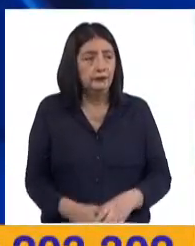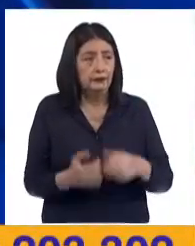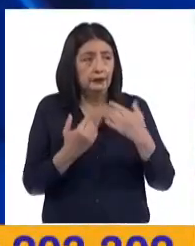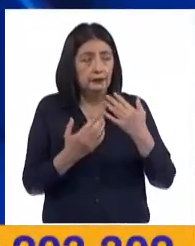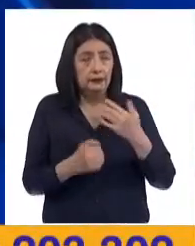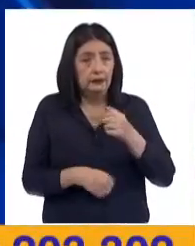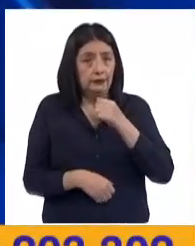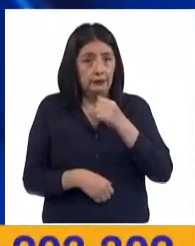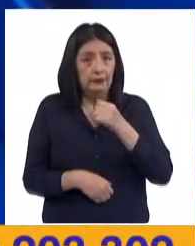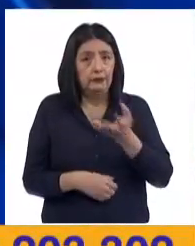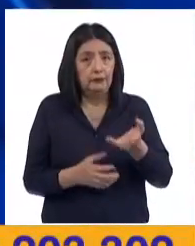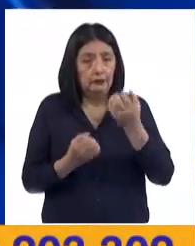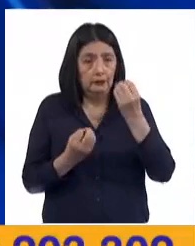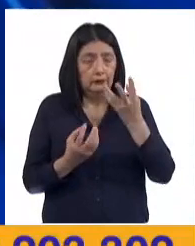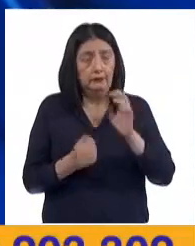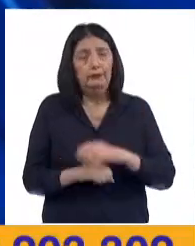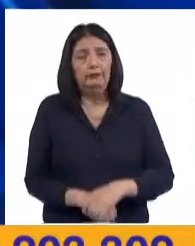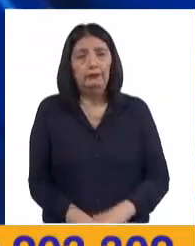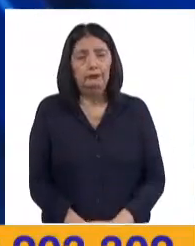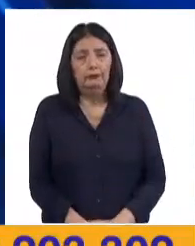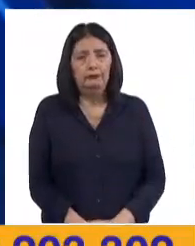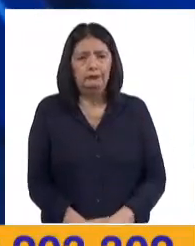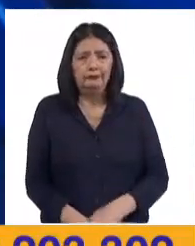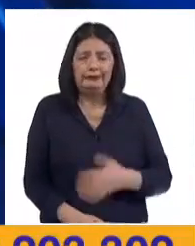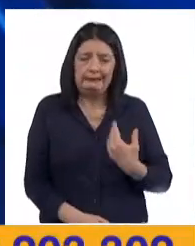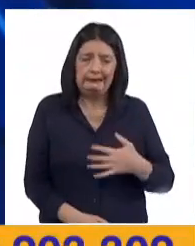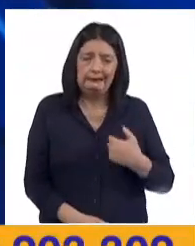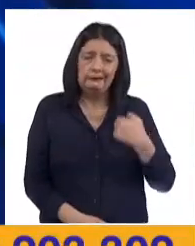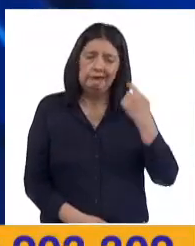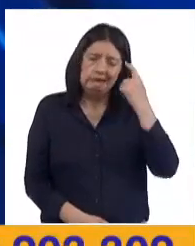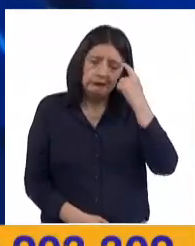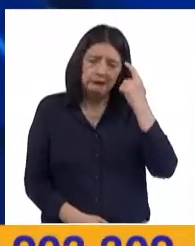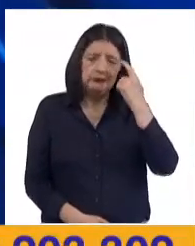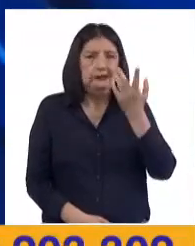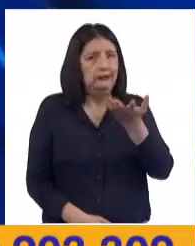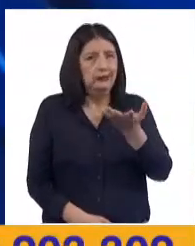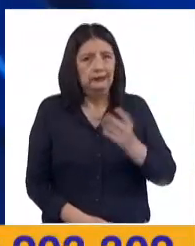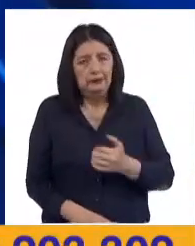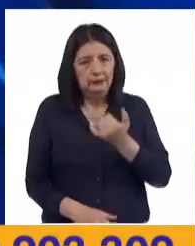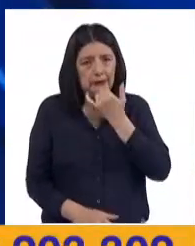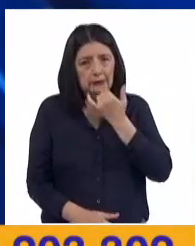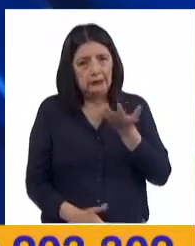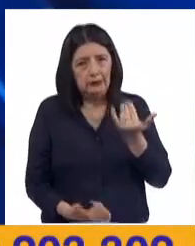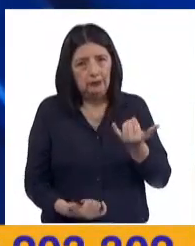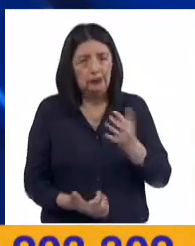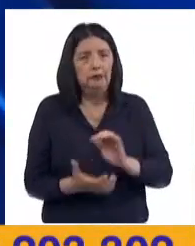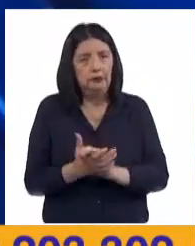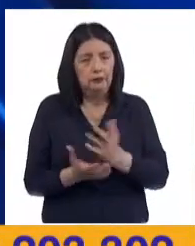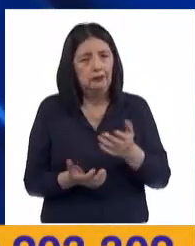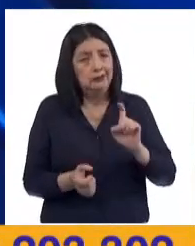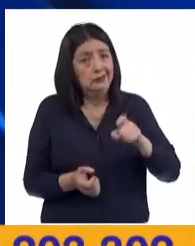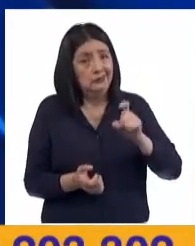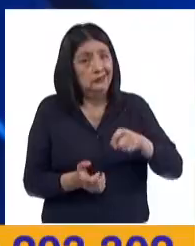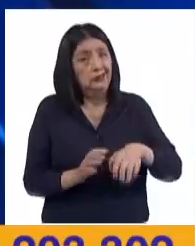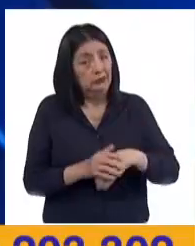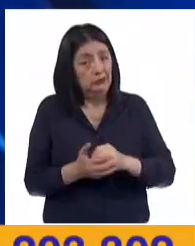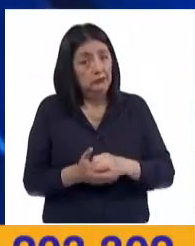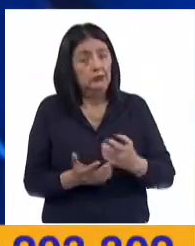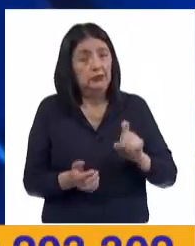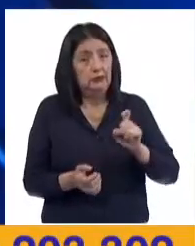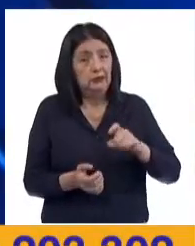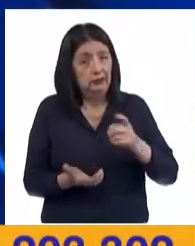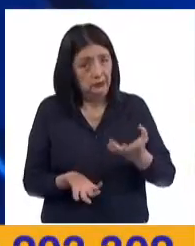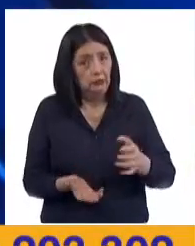Gracias, Calú Montoya, por esta información que nos haga reflexionar esto justamente, amigos. Hay que lavarnos las manos bien, hay que